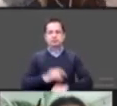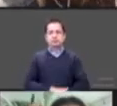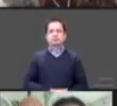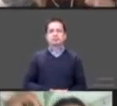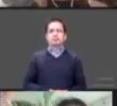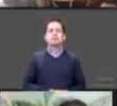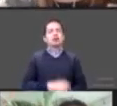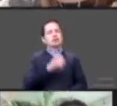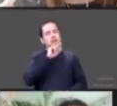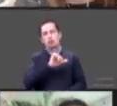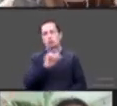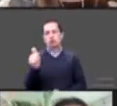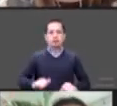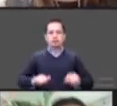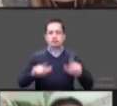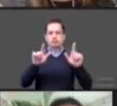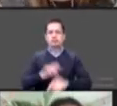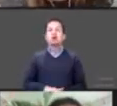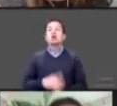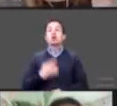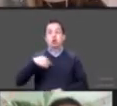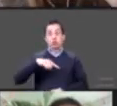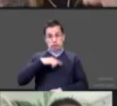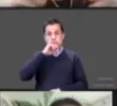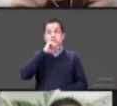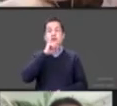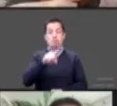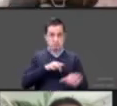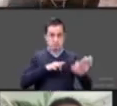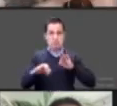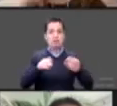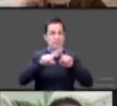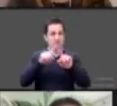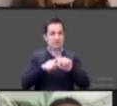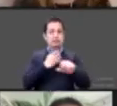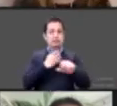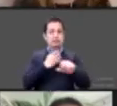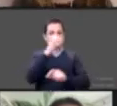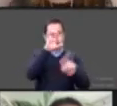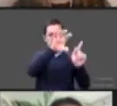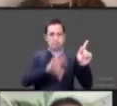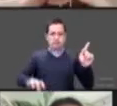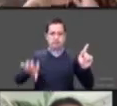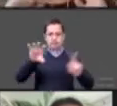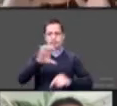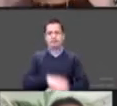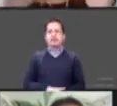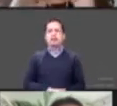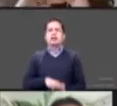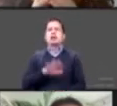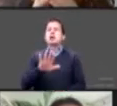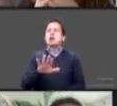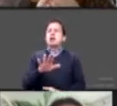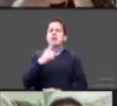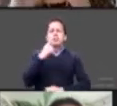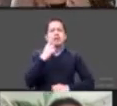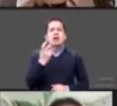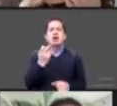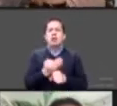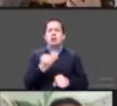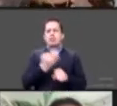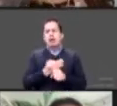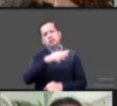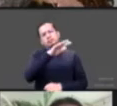También me lo salto, trabajamos también territorialmente. Acá les dejo un panorama de las juventudes, pero lo que